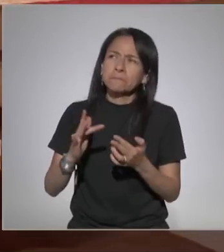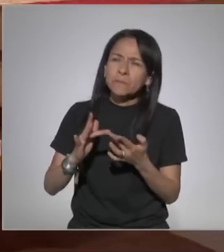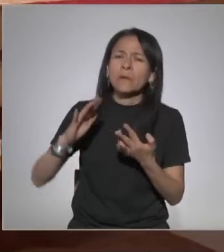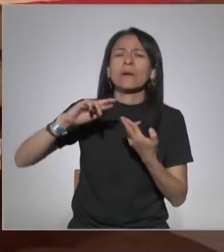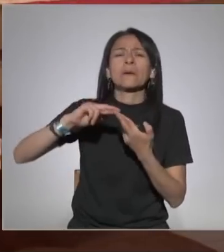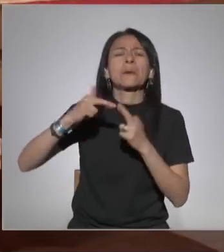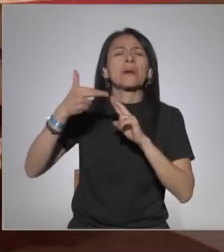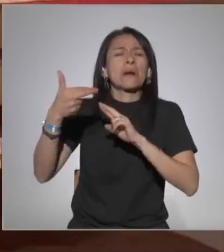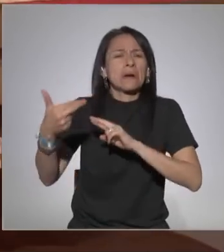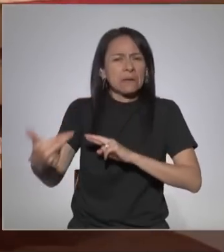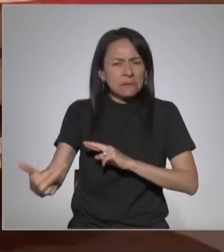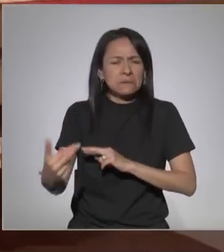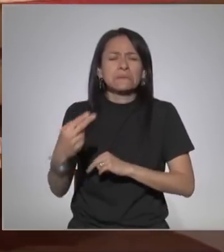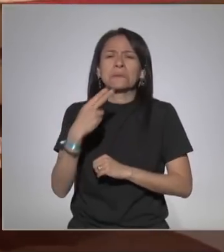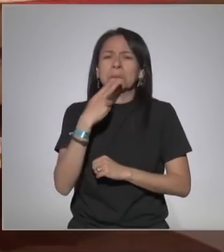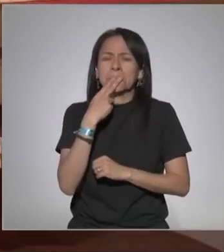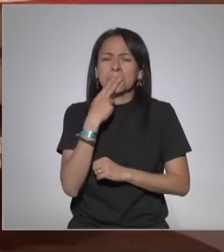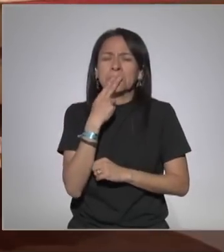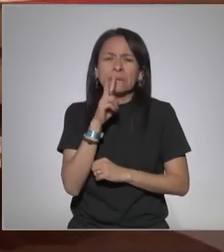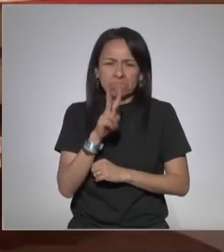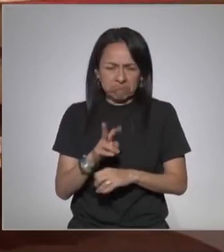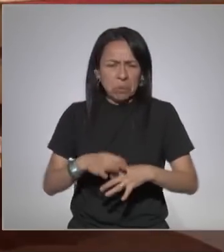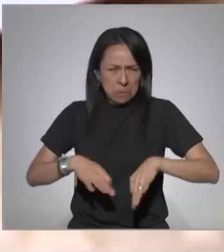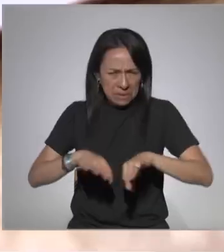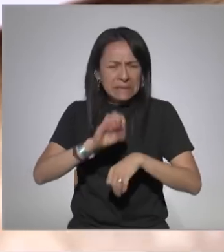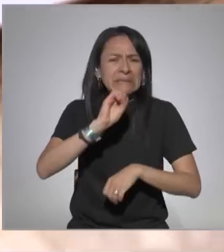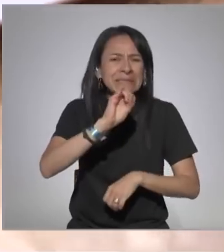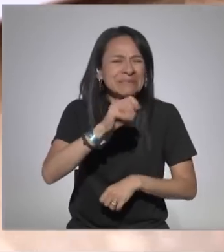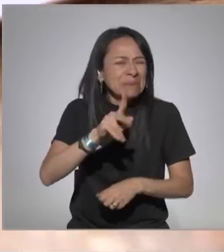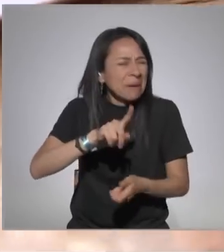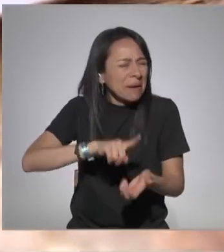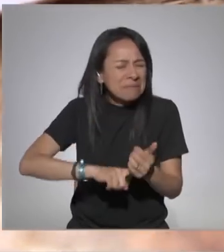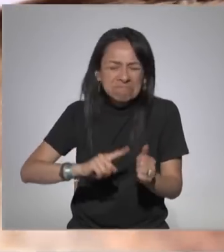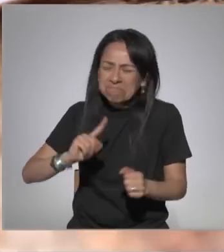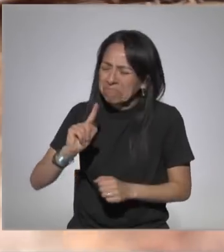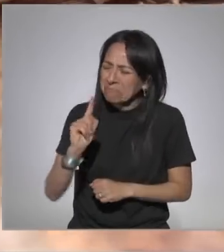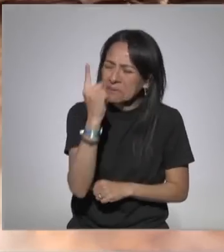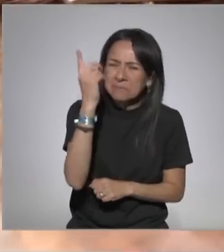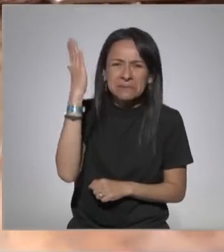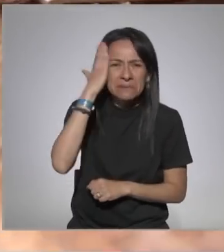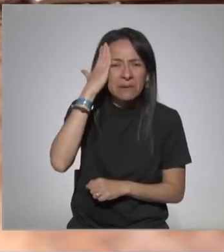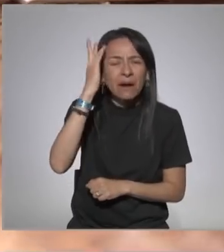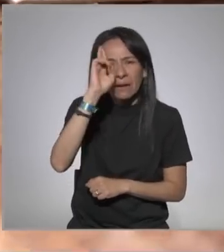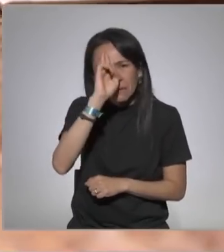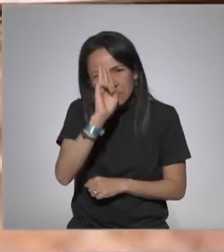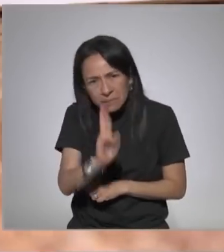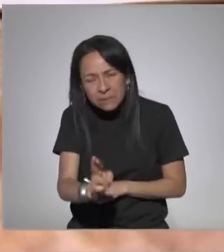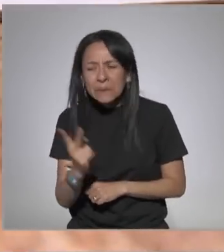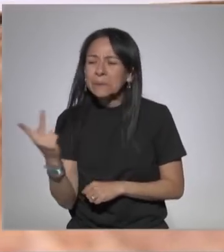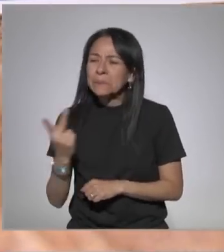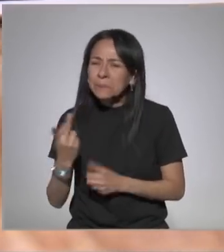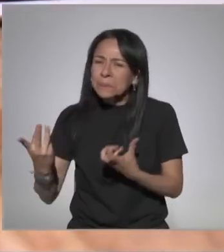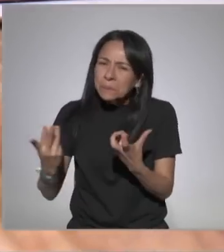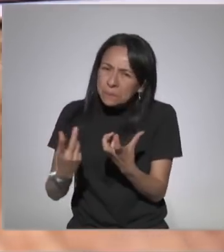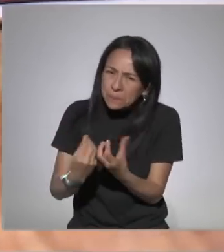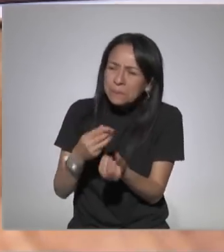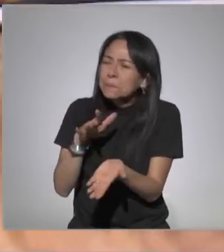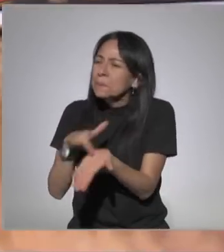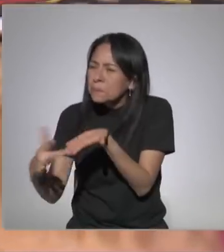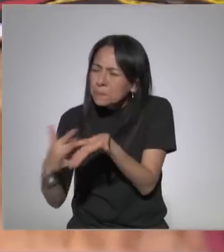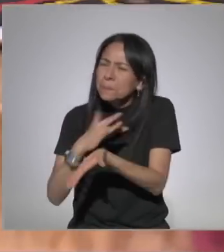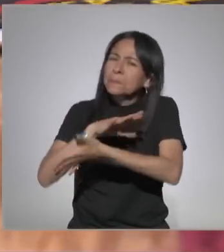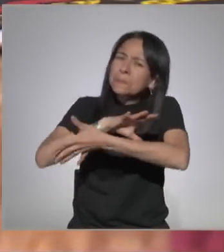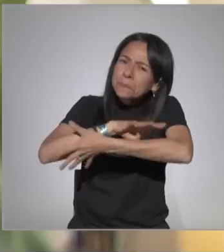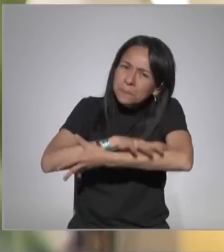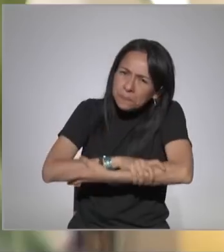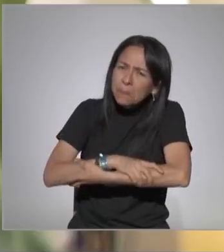en donde prevalezca el respeto, la solidaridad, la buena compañía,